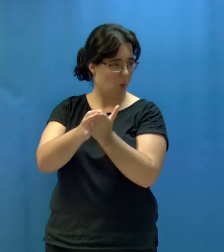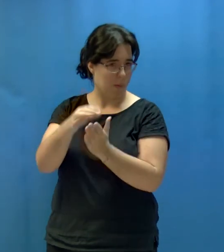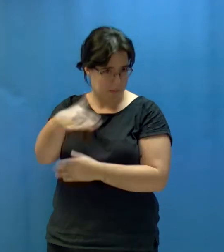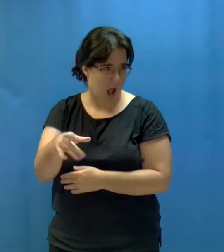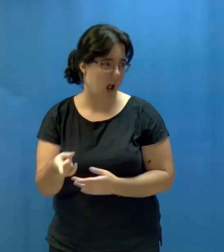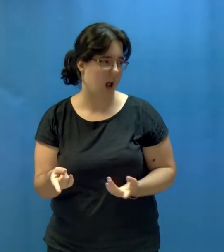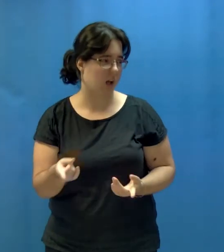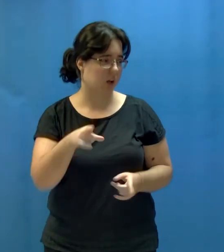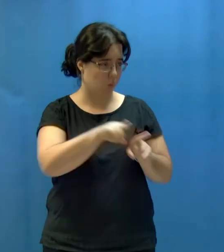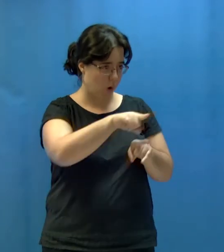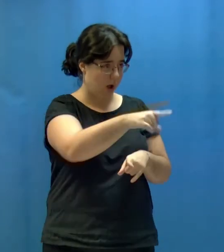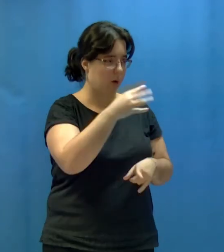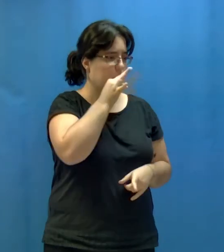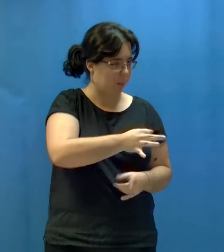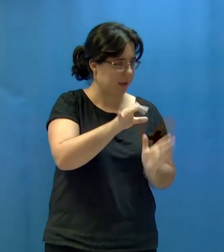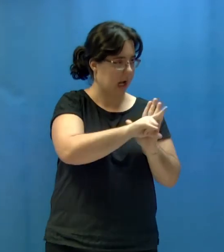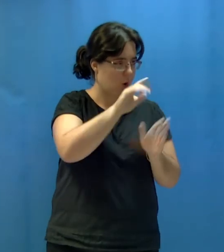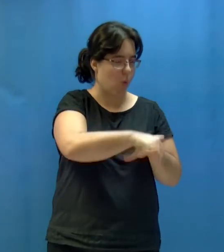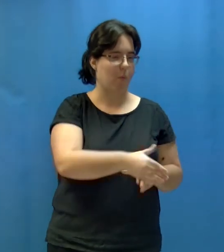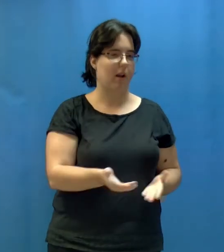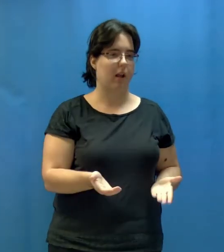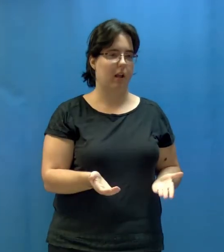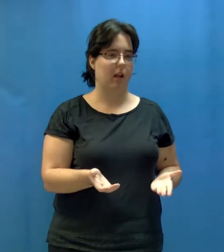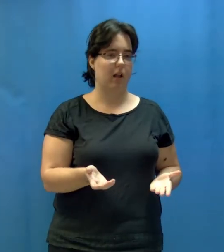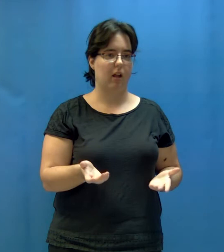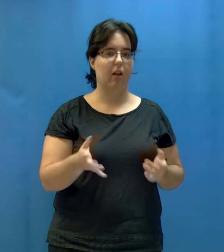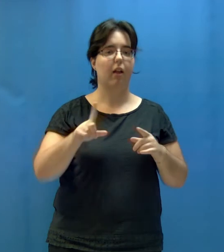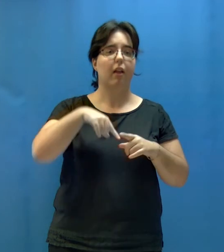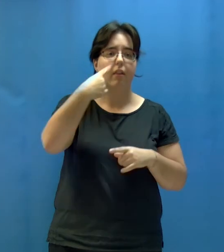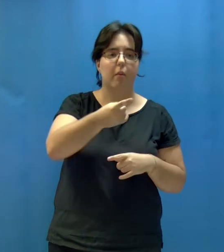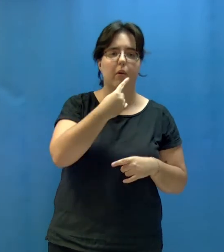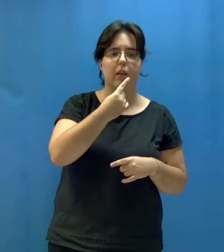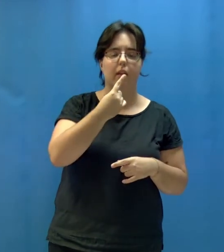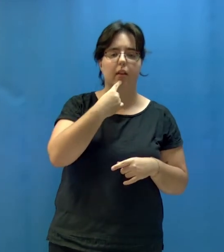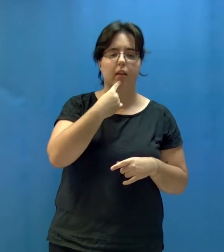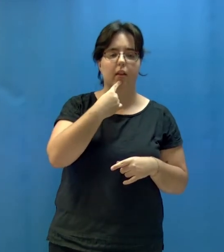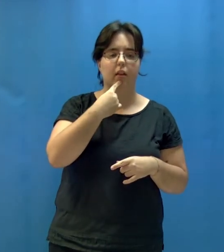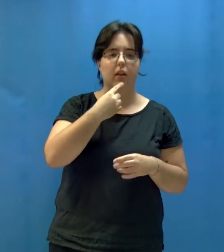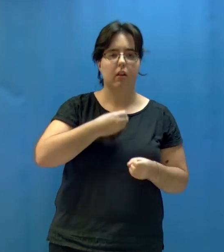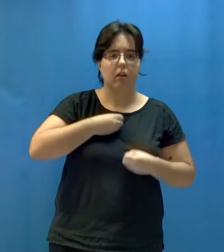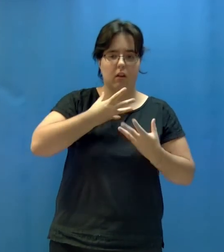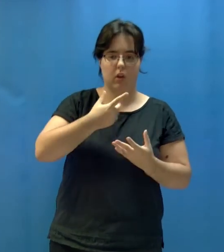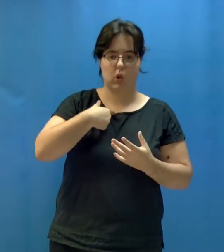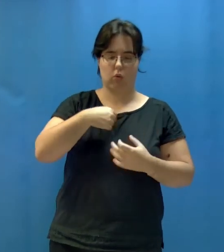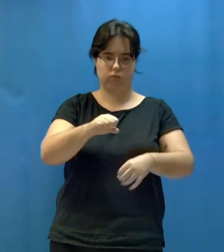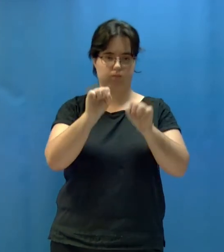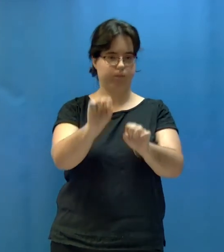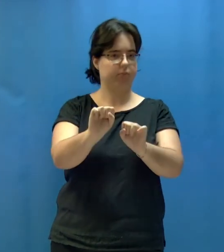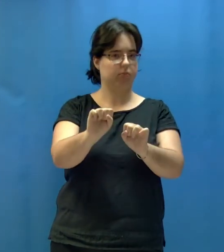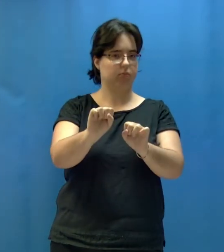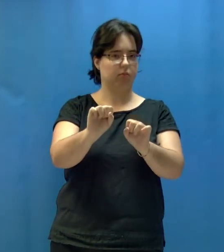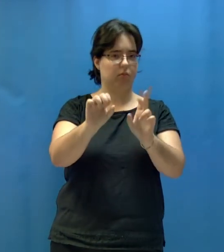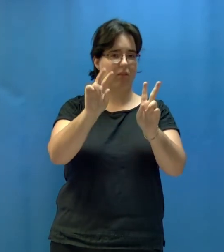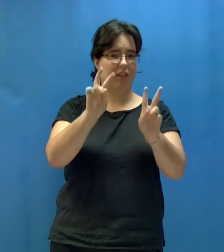considera impresentable? Después digo, manifestar nuestro rechazo al Estado policial al que el Gobierno